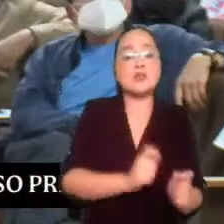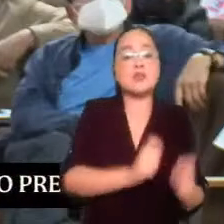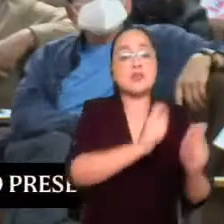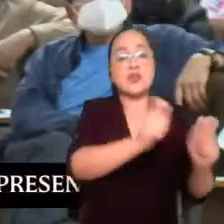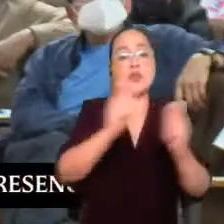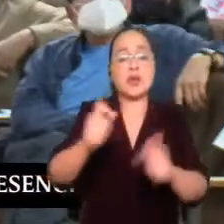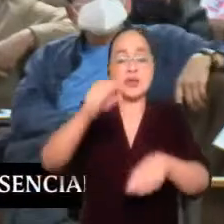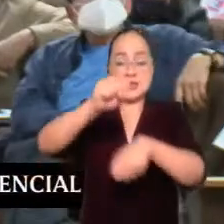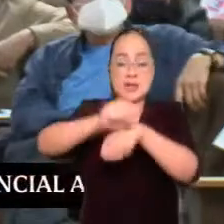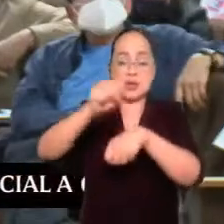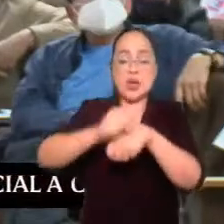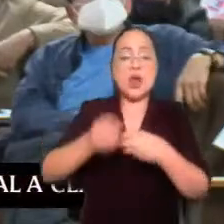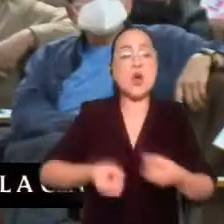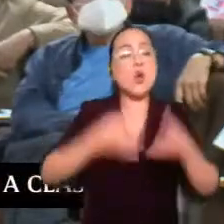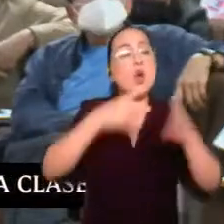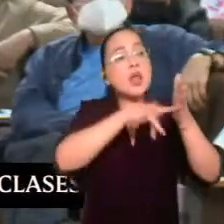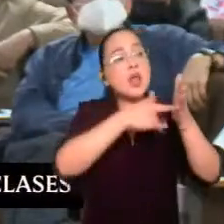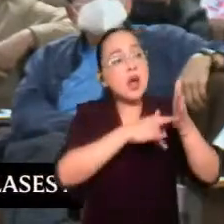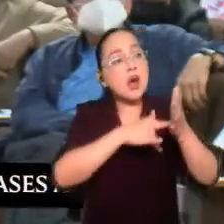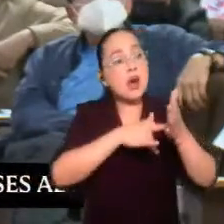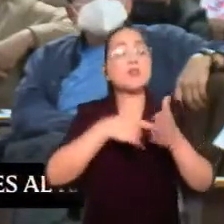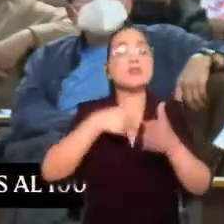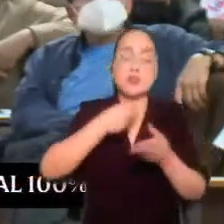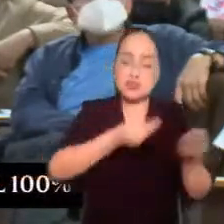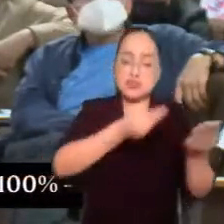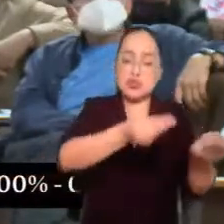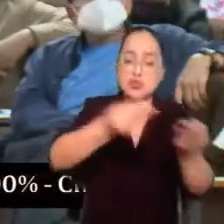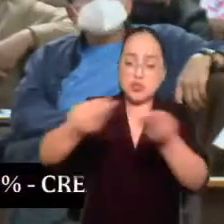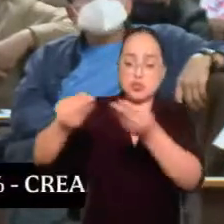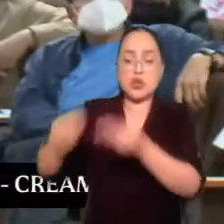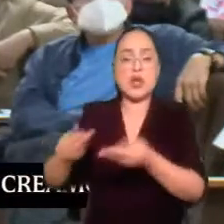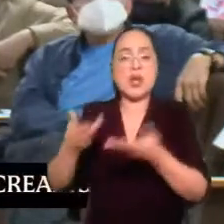secundaria generales y en secundarias